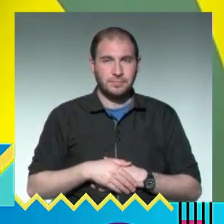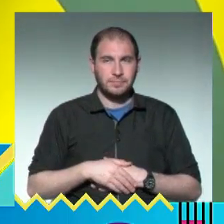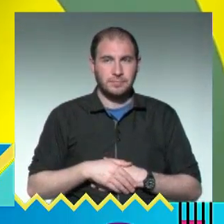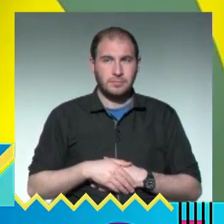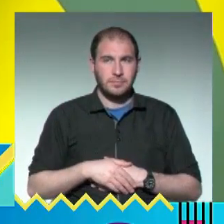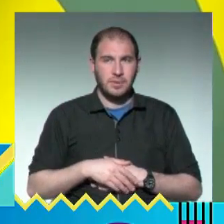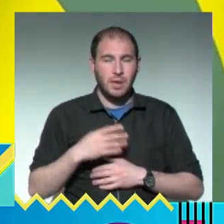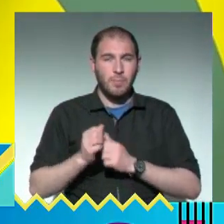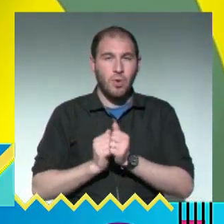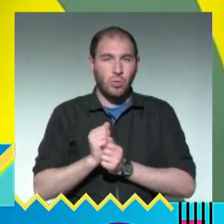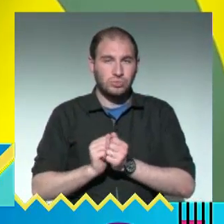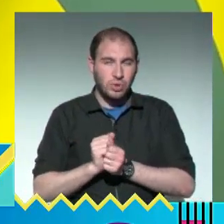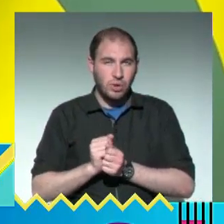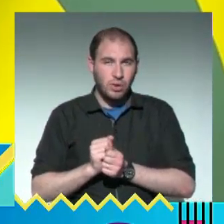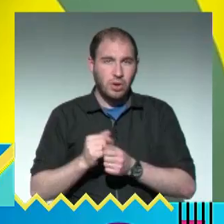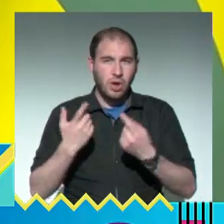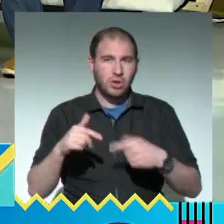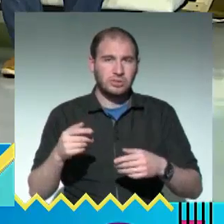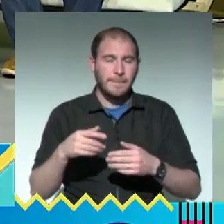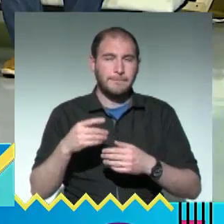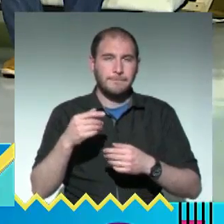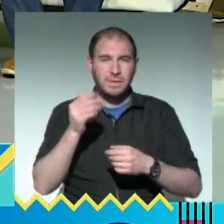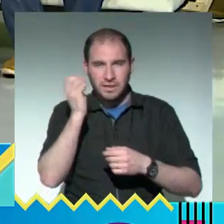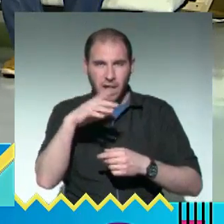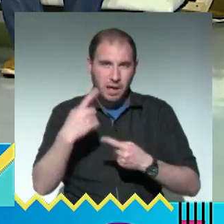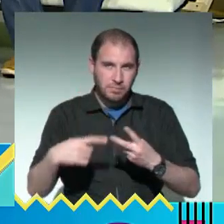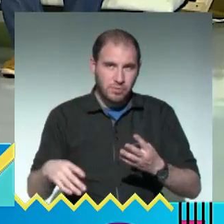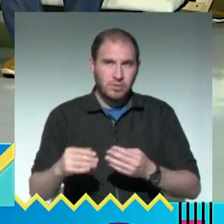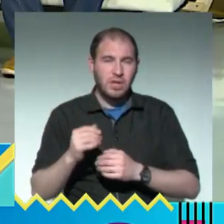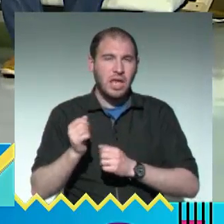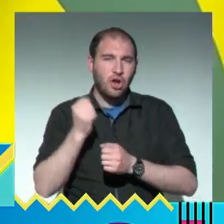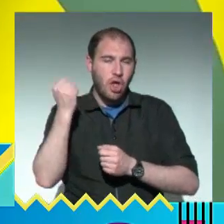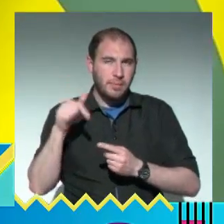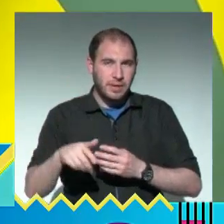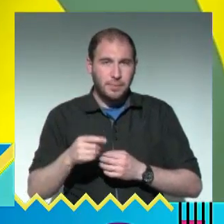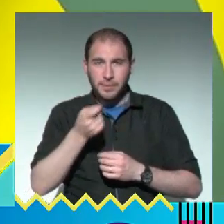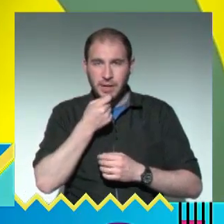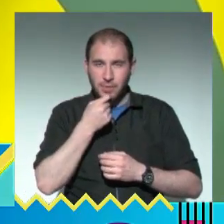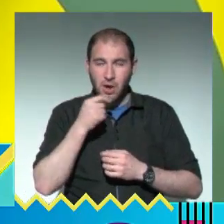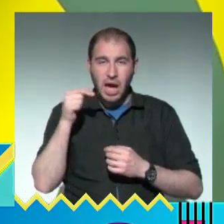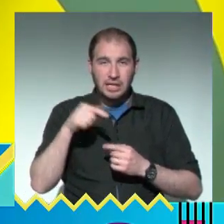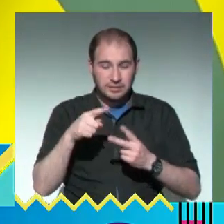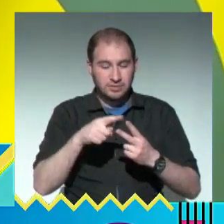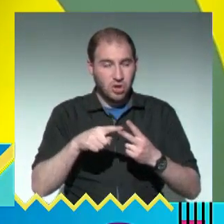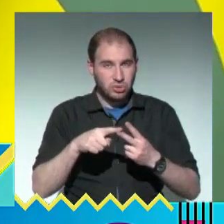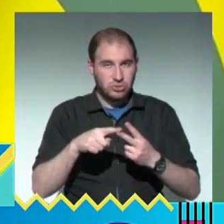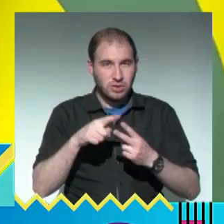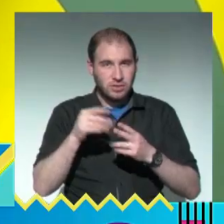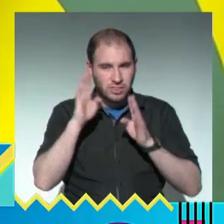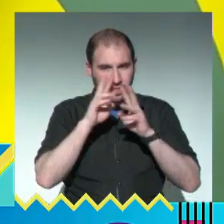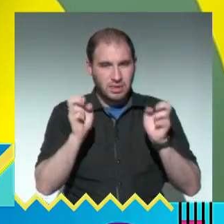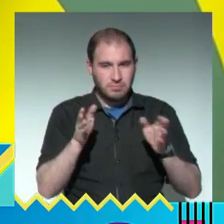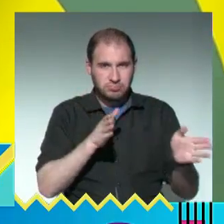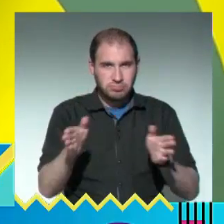la producción de commodities, materias primas, la primarización de la economía. Cuando esos dos ejes, esas